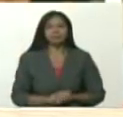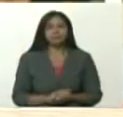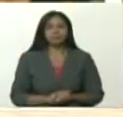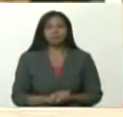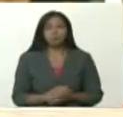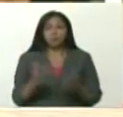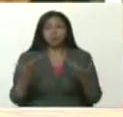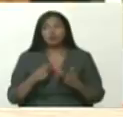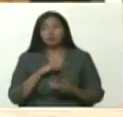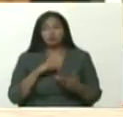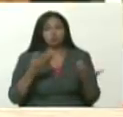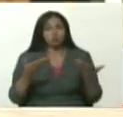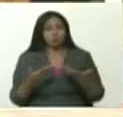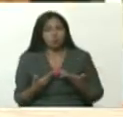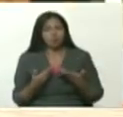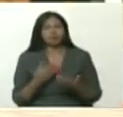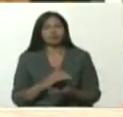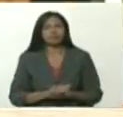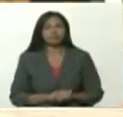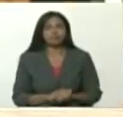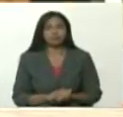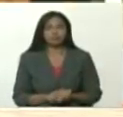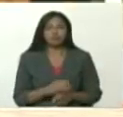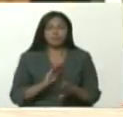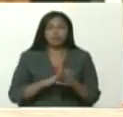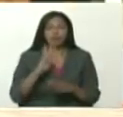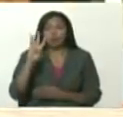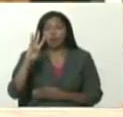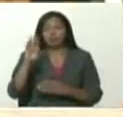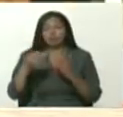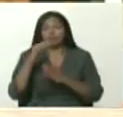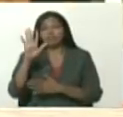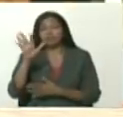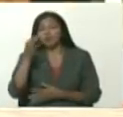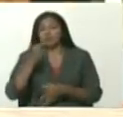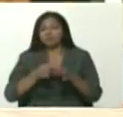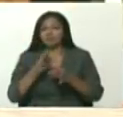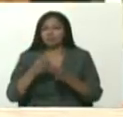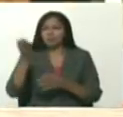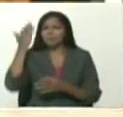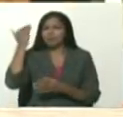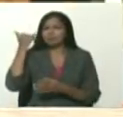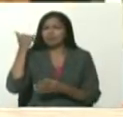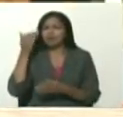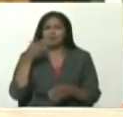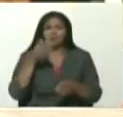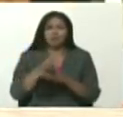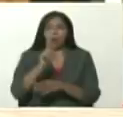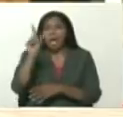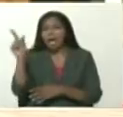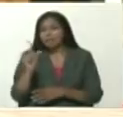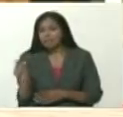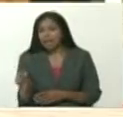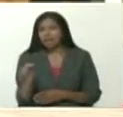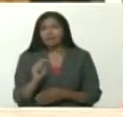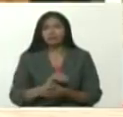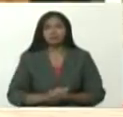nos ha traído un regalo, porque el 4 y el 5 de septiembre pasado en Roma, Italia,